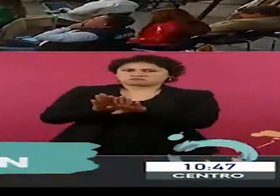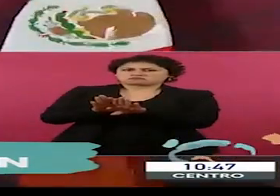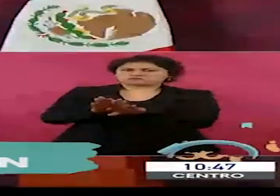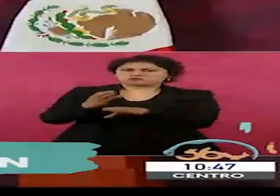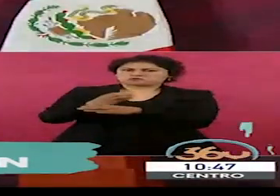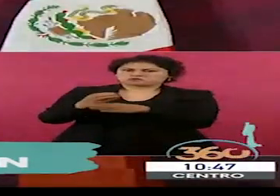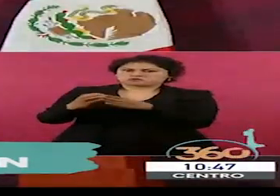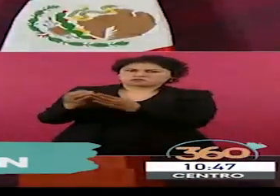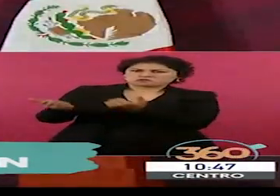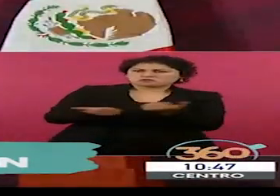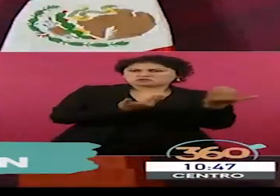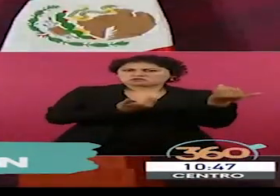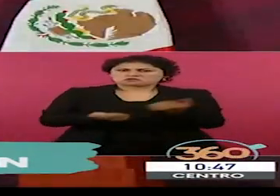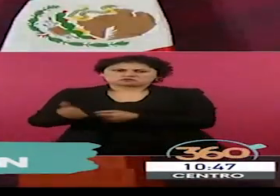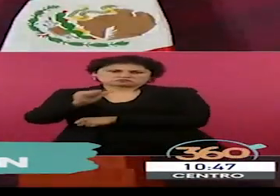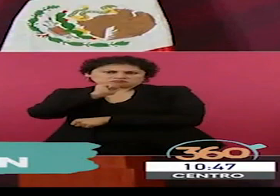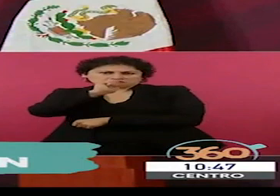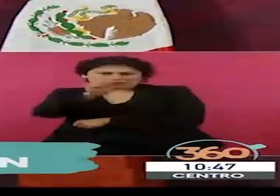productos